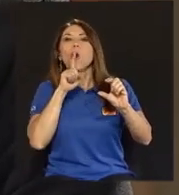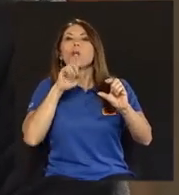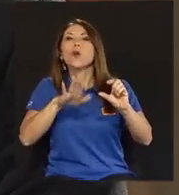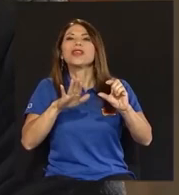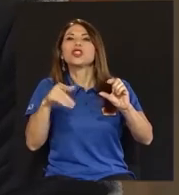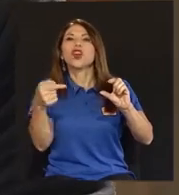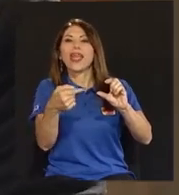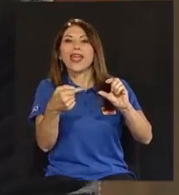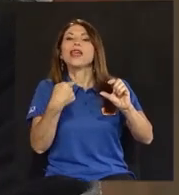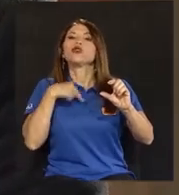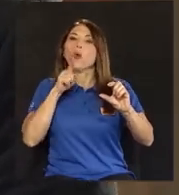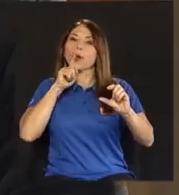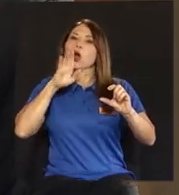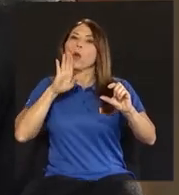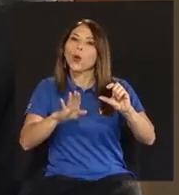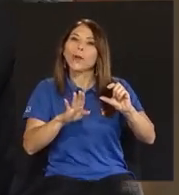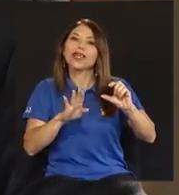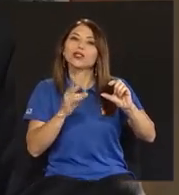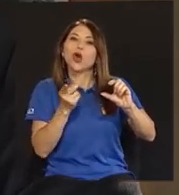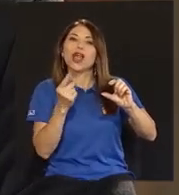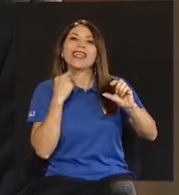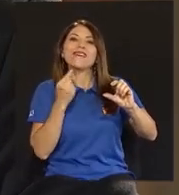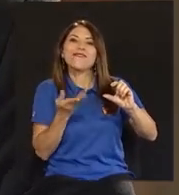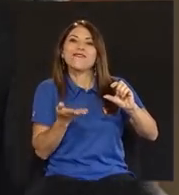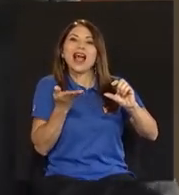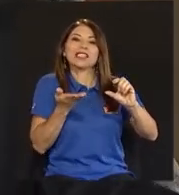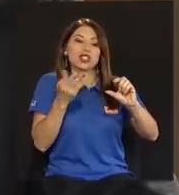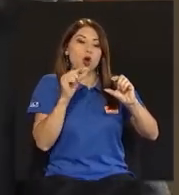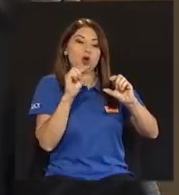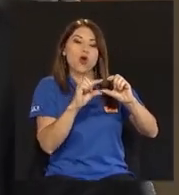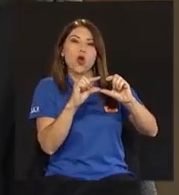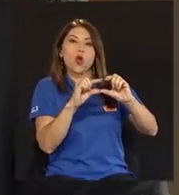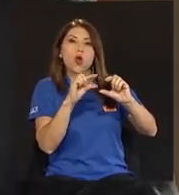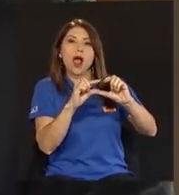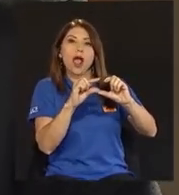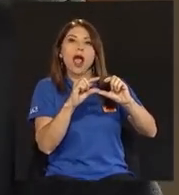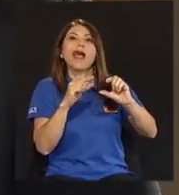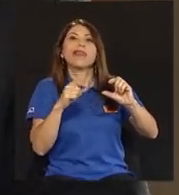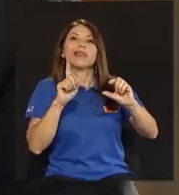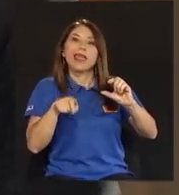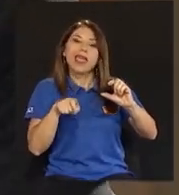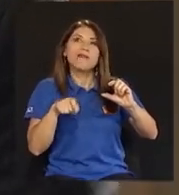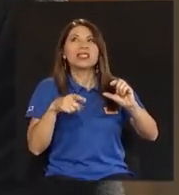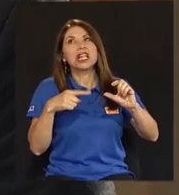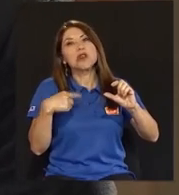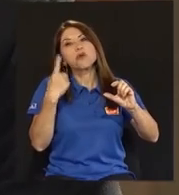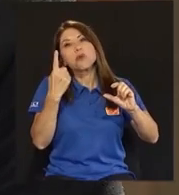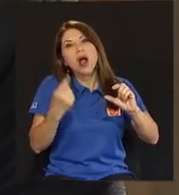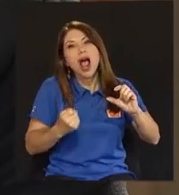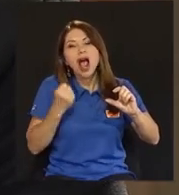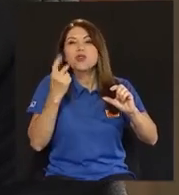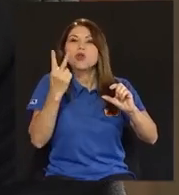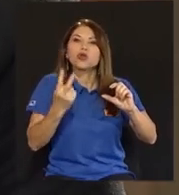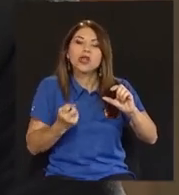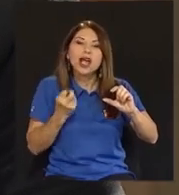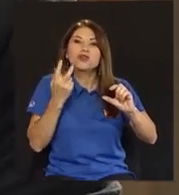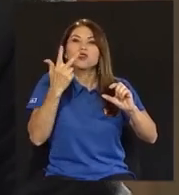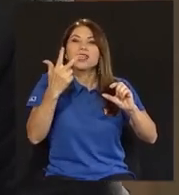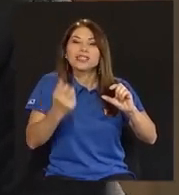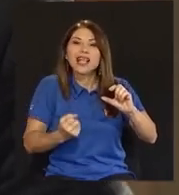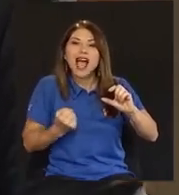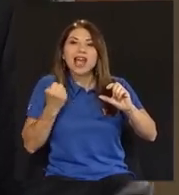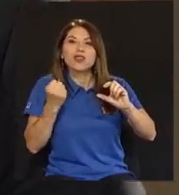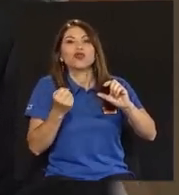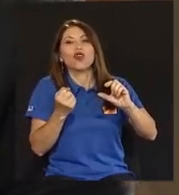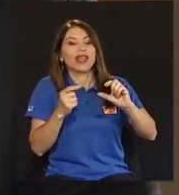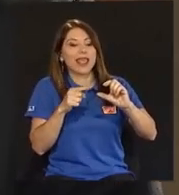me comprometo que la inflación sea en el próximo horizonte temporal, tiene que ser 1, 2 años, 3 años, lo que sea, de que no sea mayor